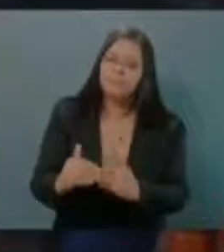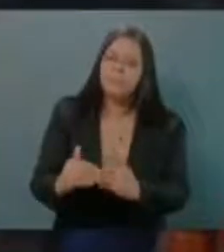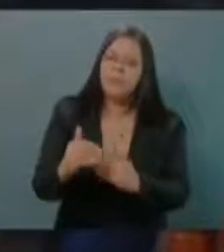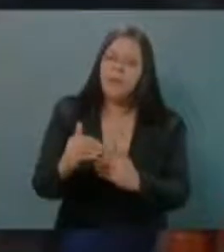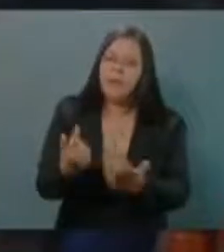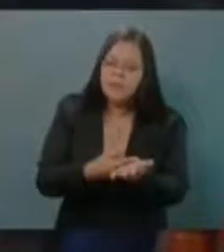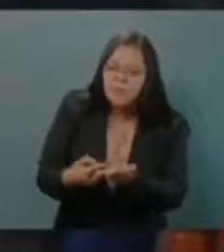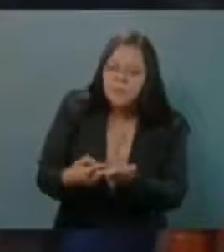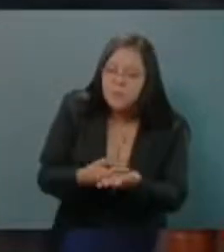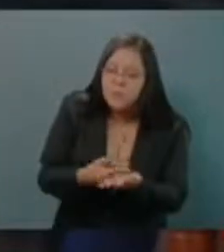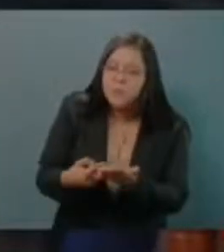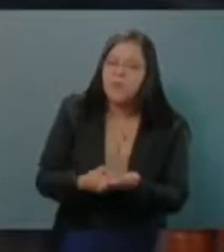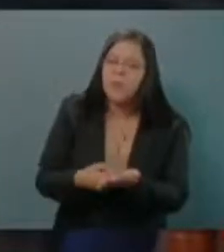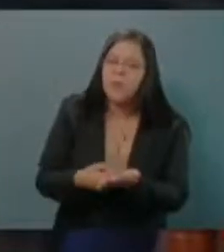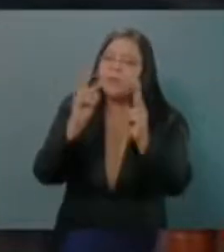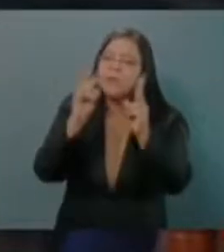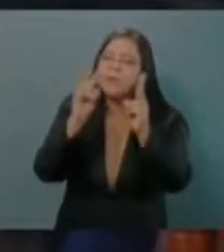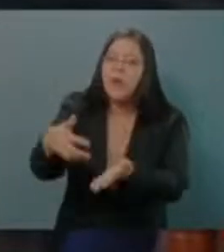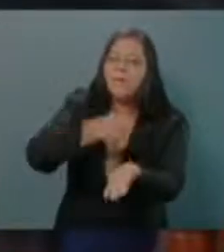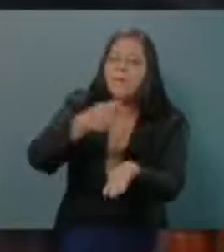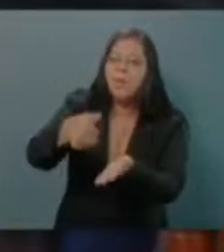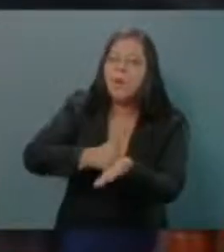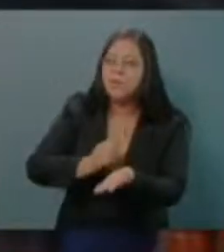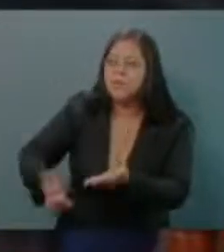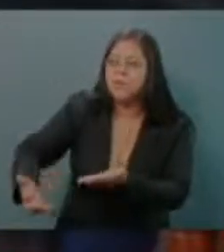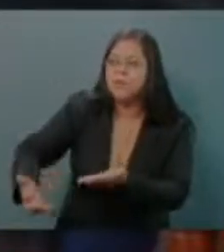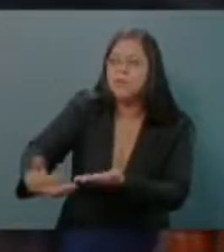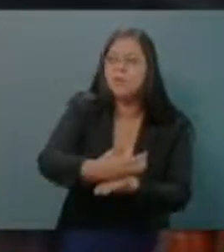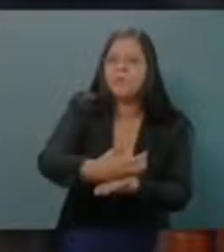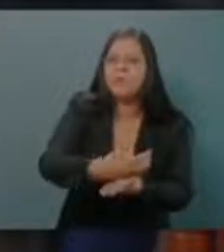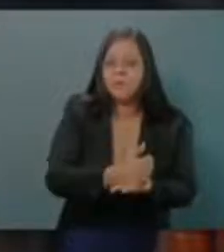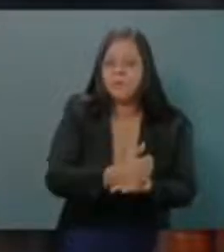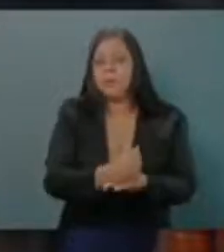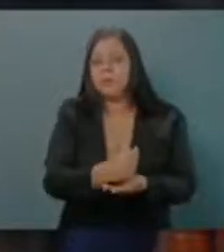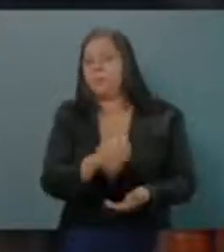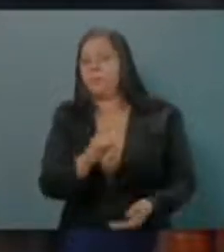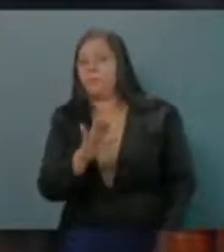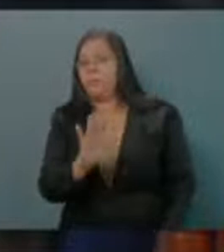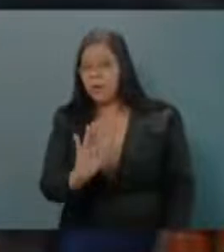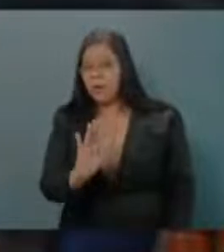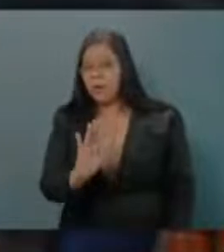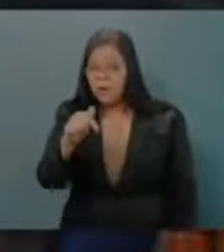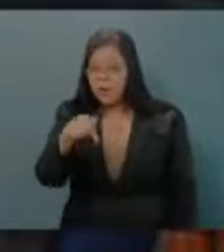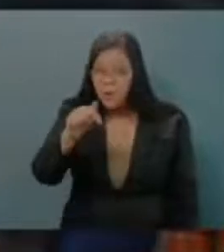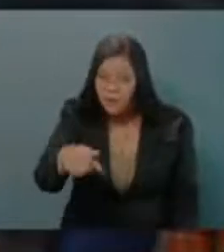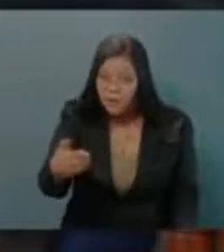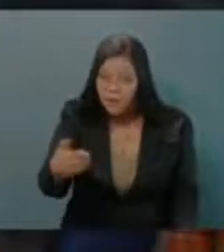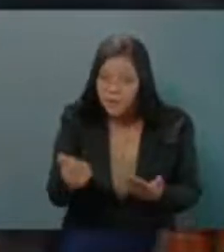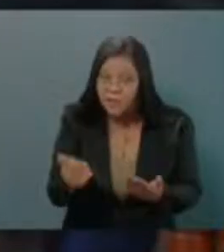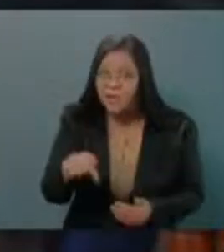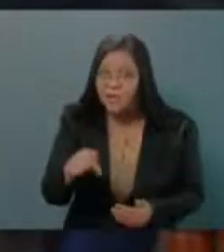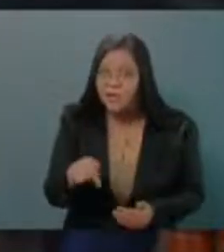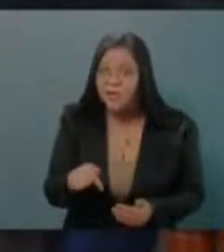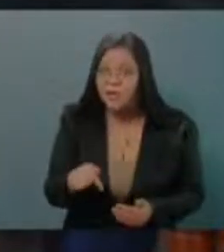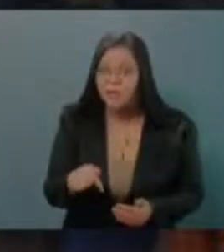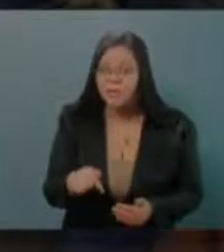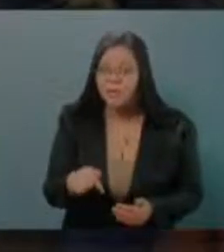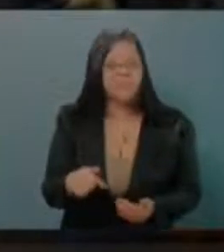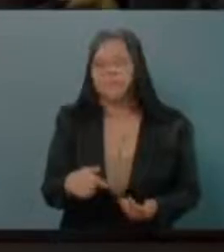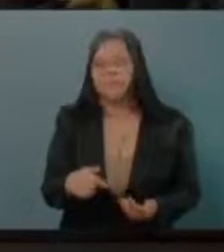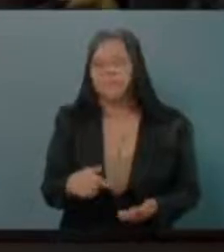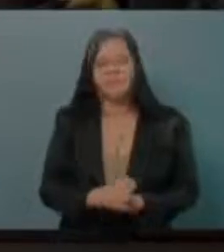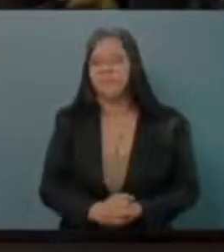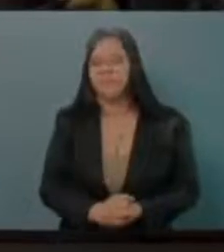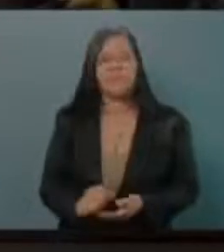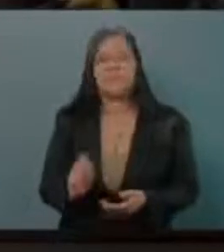de recaudación tributaria. Sin embargo, lo que se está haciendo aquí es impulsivo y